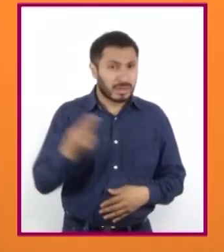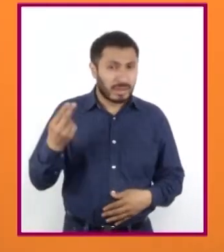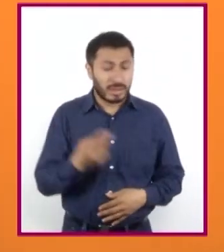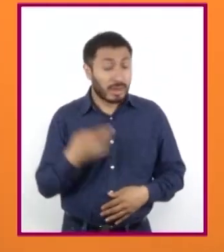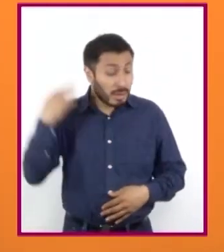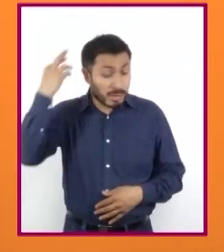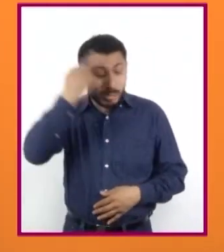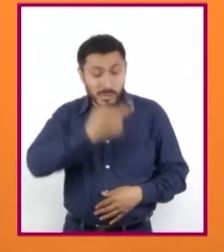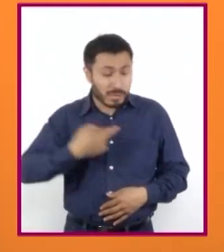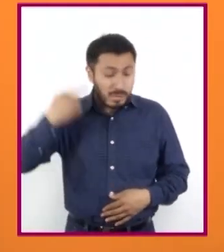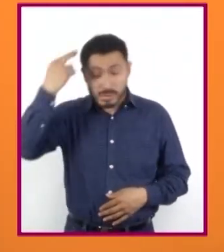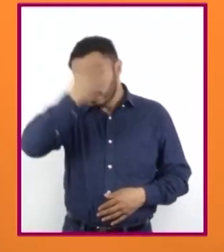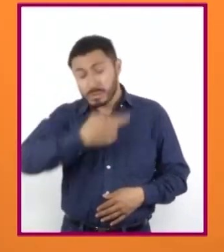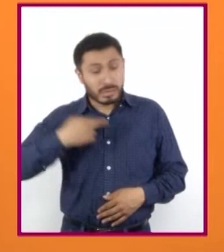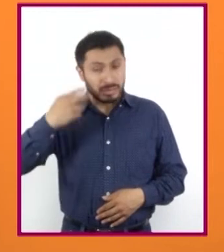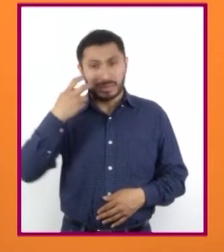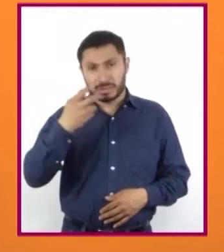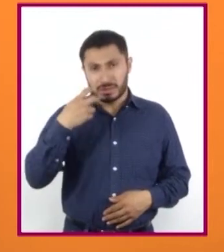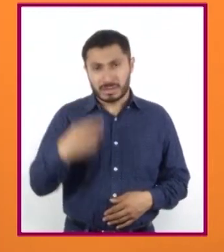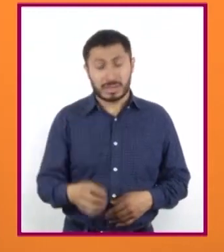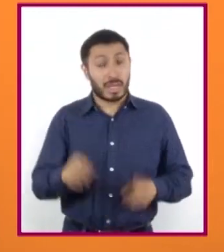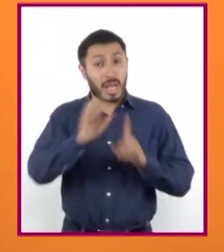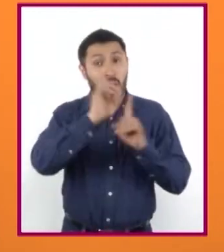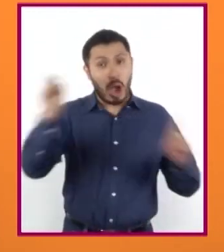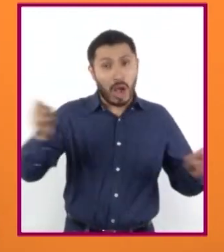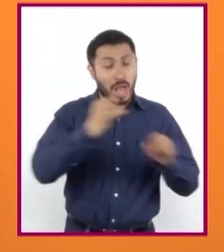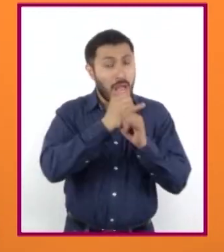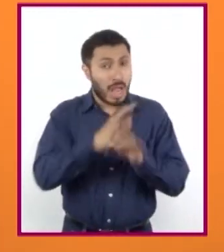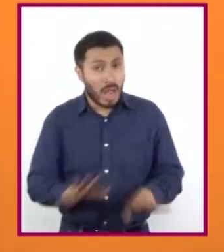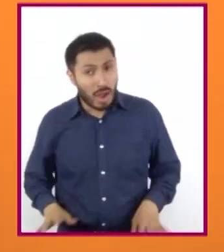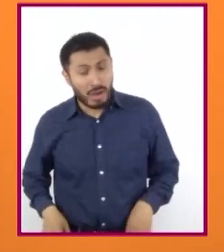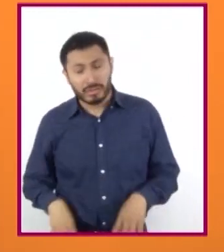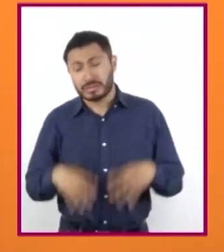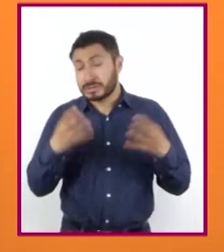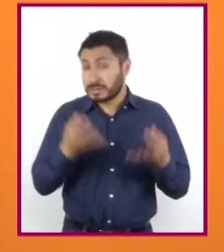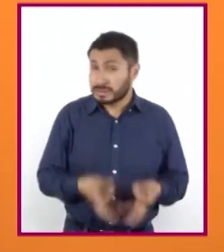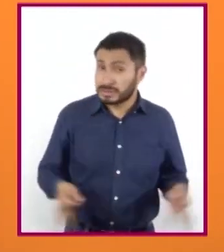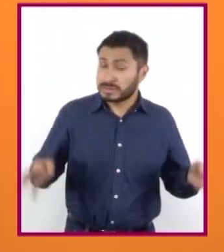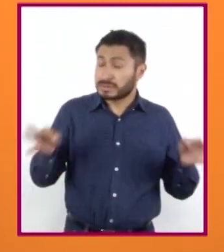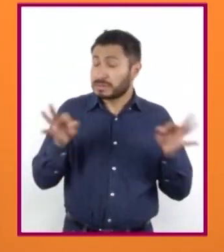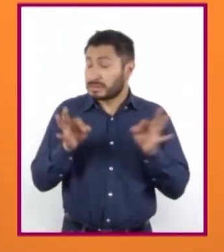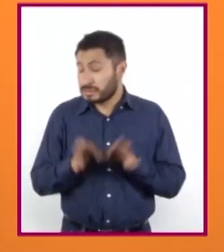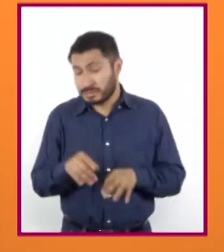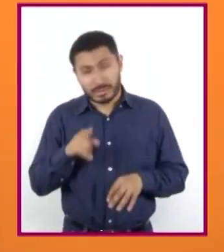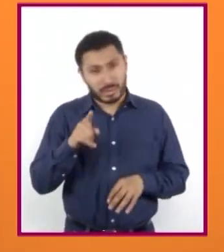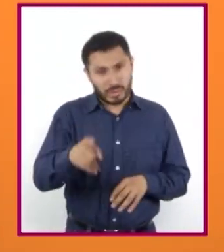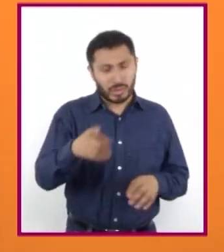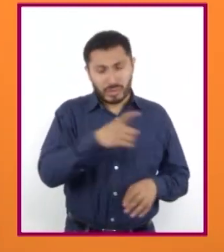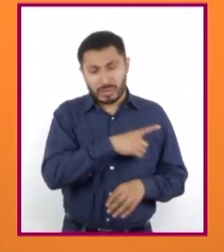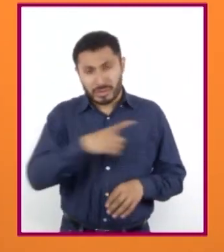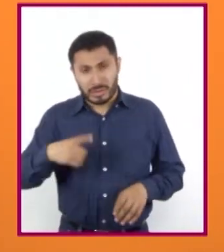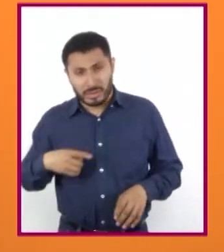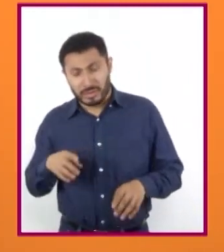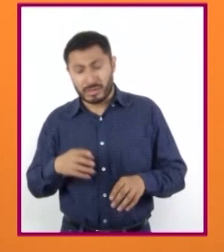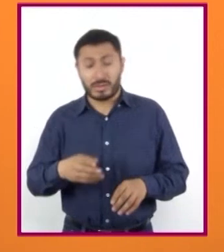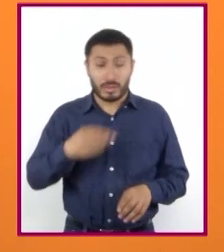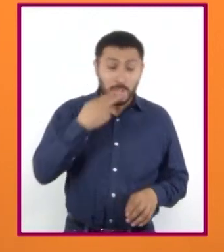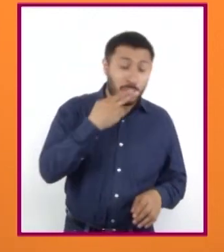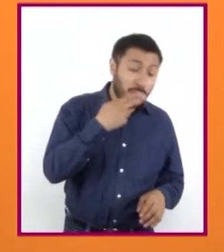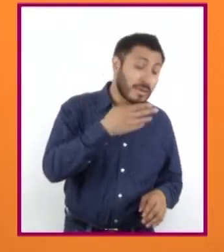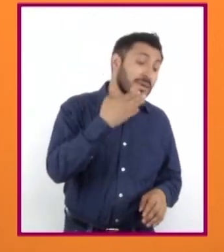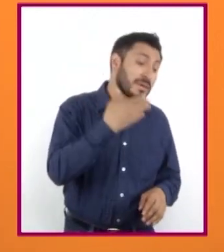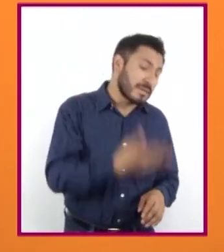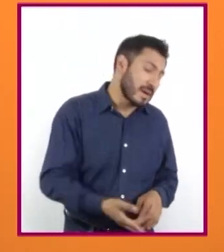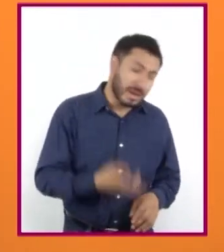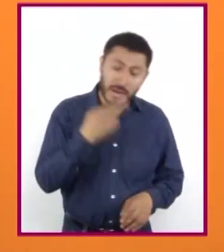interpretada. Para llevar una organización de la información relevante, deberán depurar lo que sea útil.